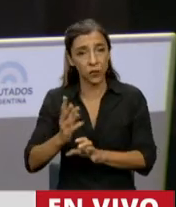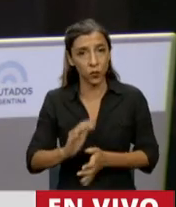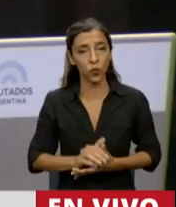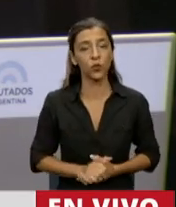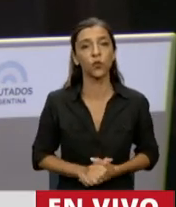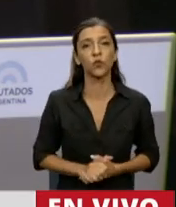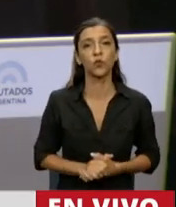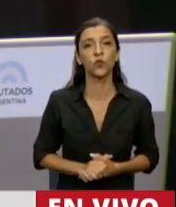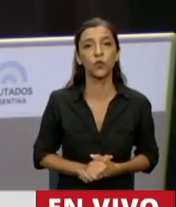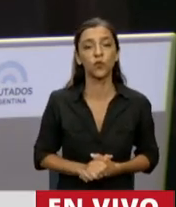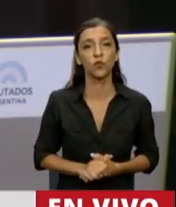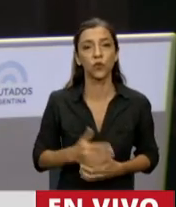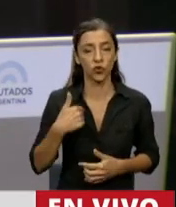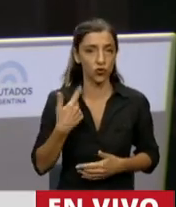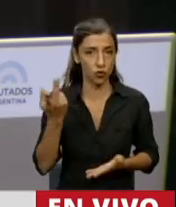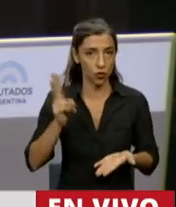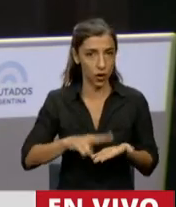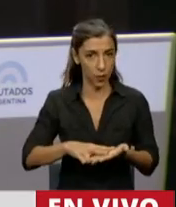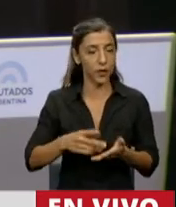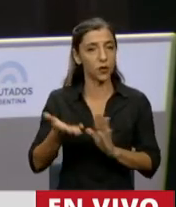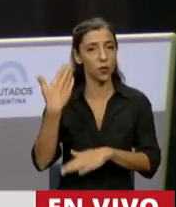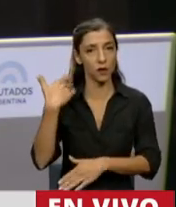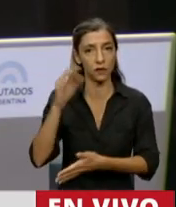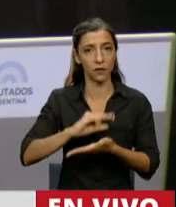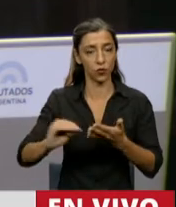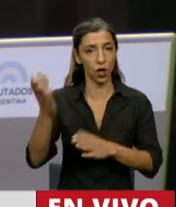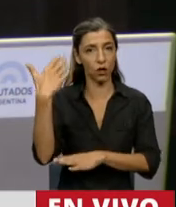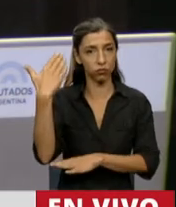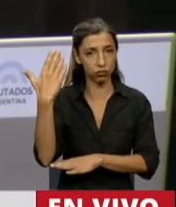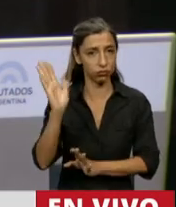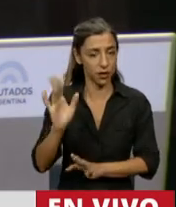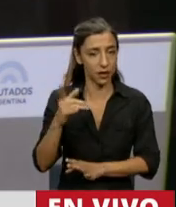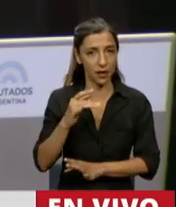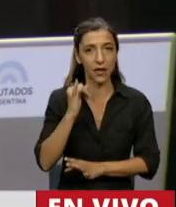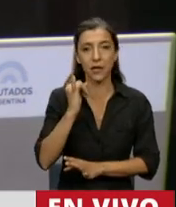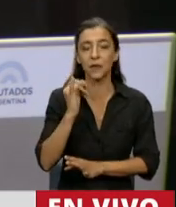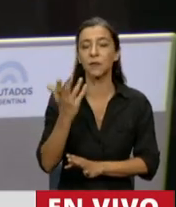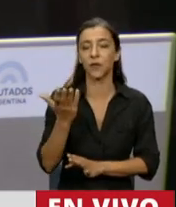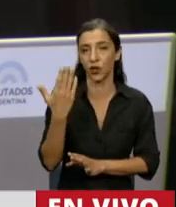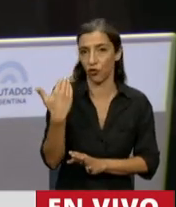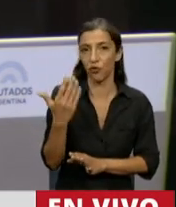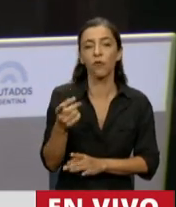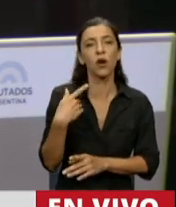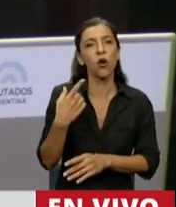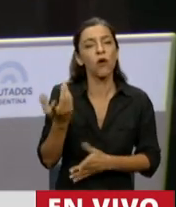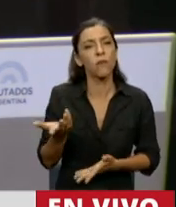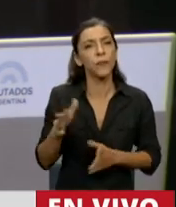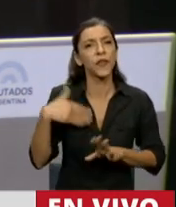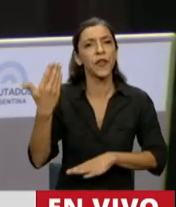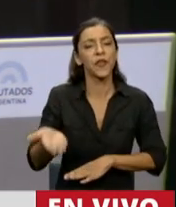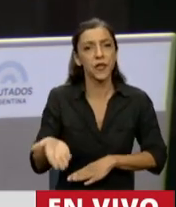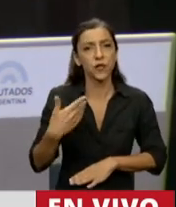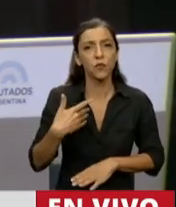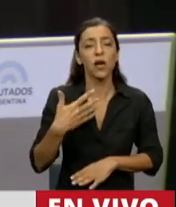que voy a repetir lo que dijo el diputado preopinante creo que en palabras parecidas a la primera obscenidad es que después que el